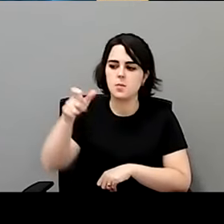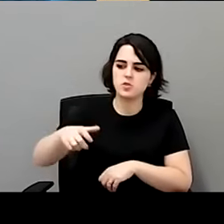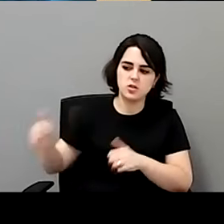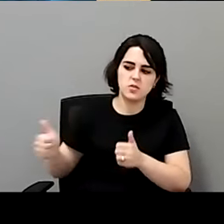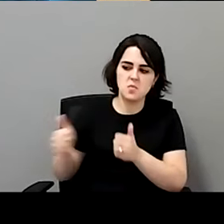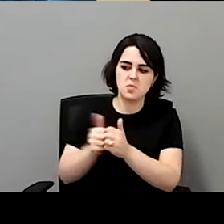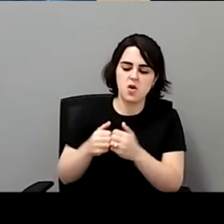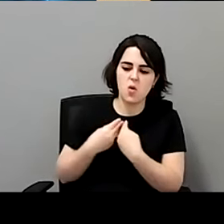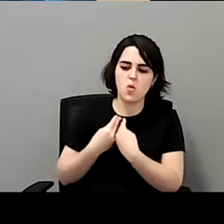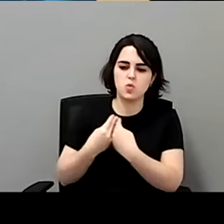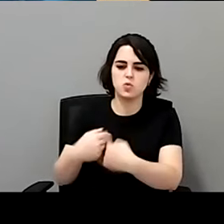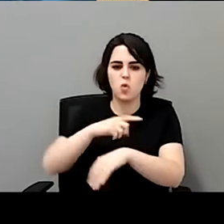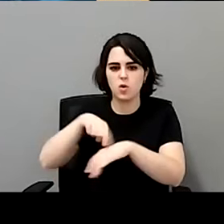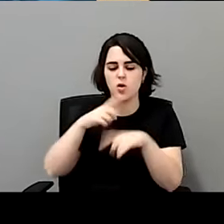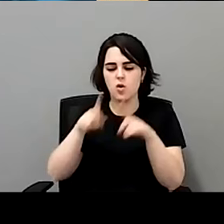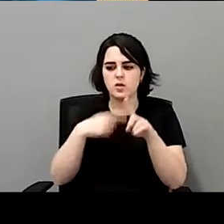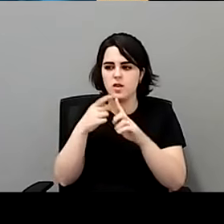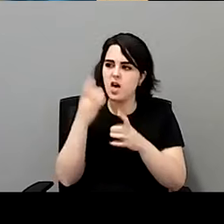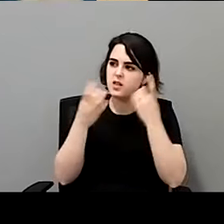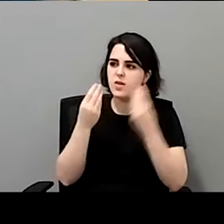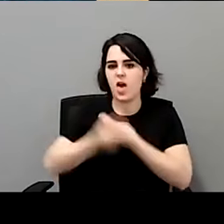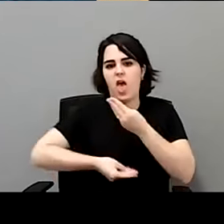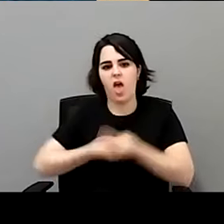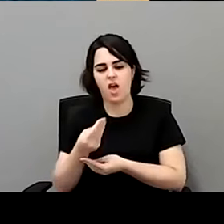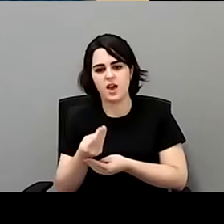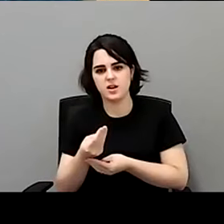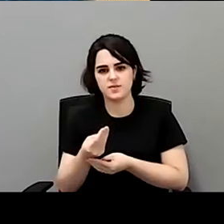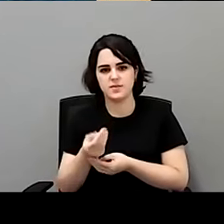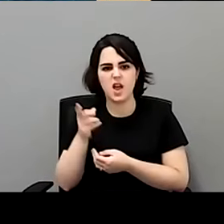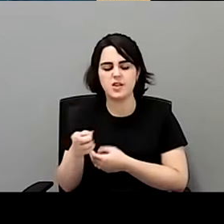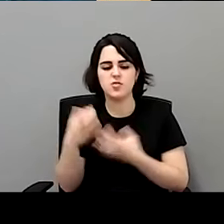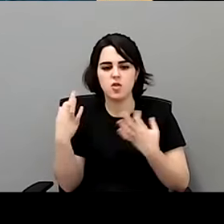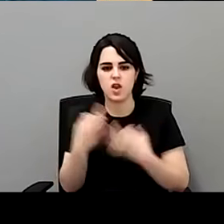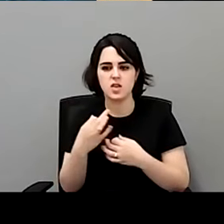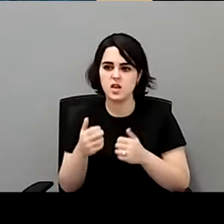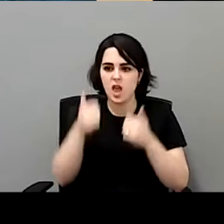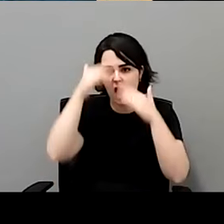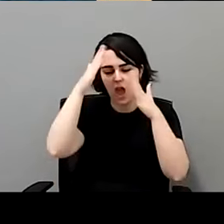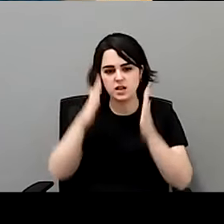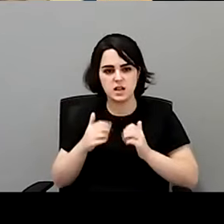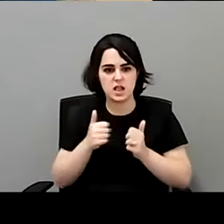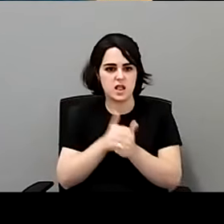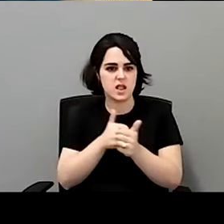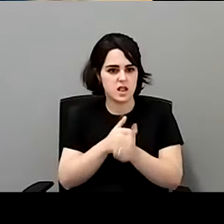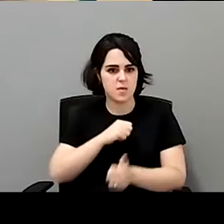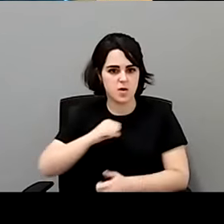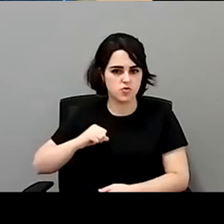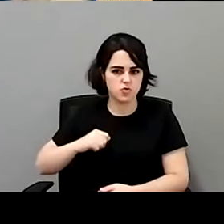horas para que haga unas actividades. Eso es asistencia personal.